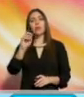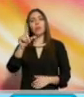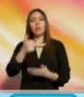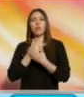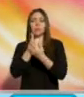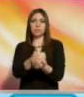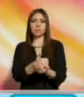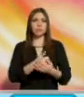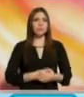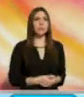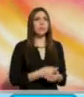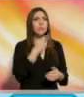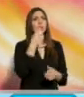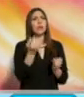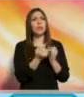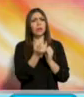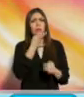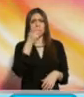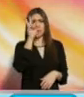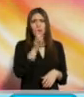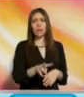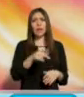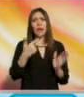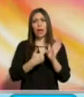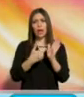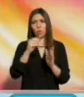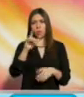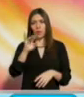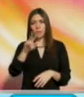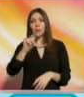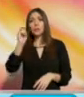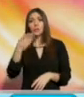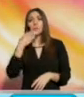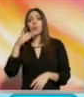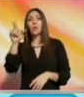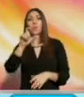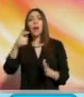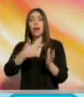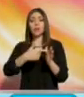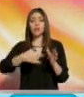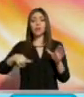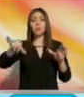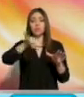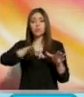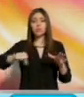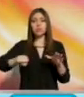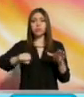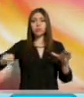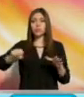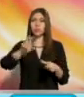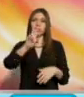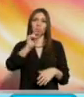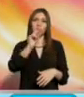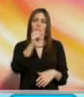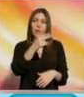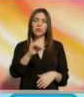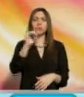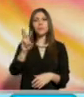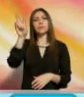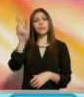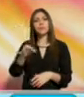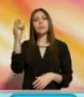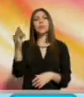bueno, menos cuando se fríe. ¿Es cierto? Es correcto. La Ya. recomendación para este tipo de aceites hay que comerlos crudos. Por ejemplo, tengo